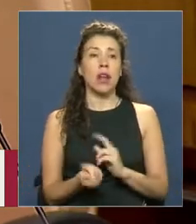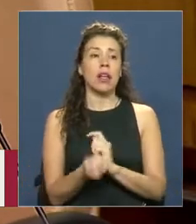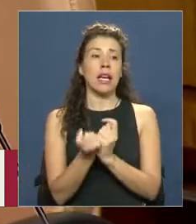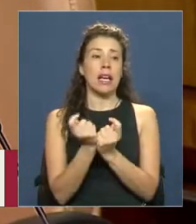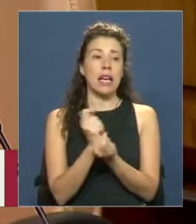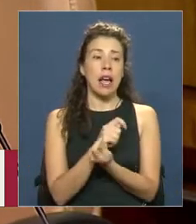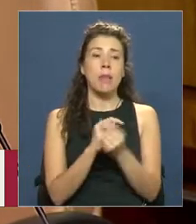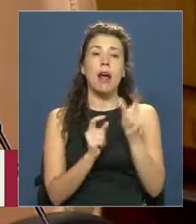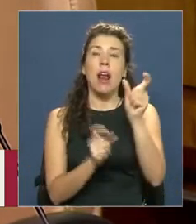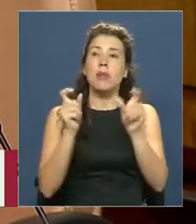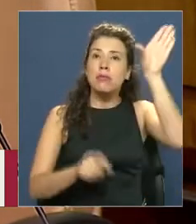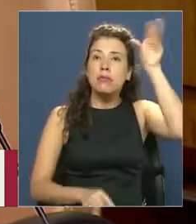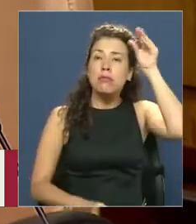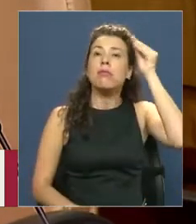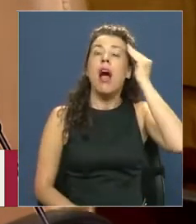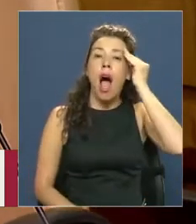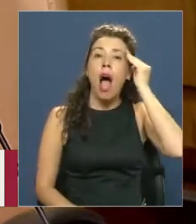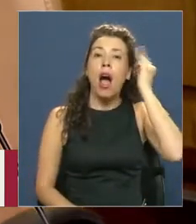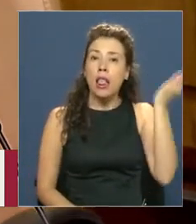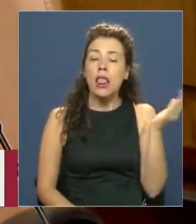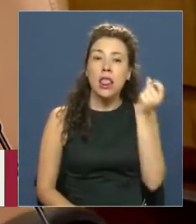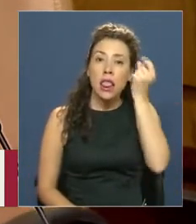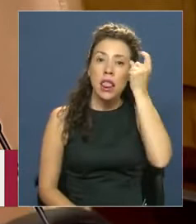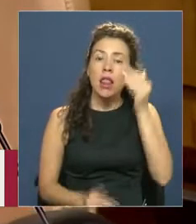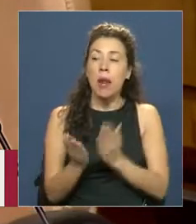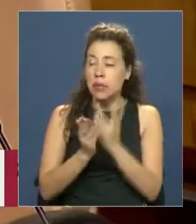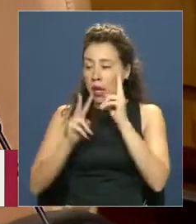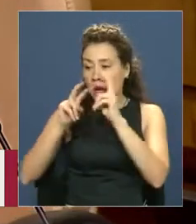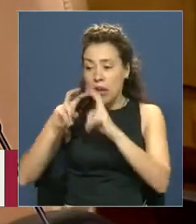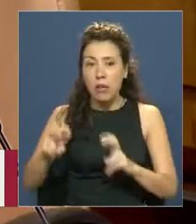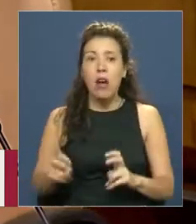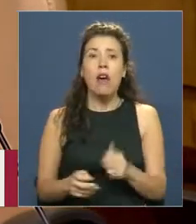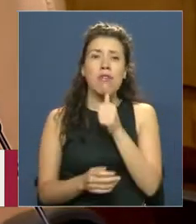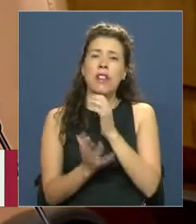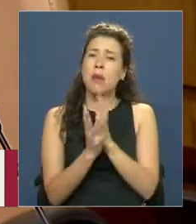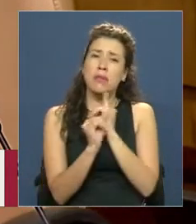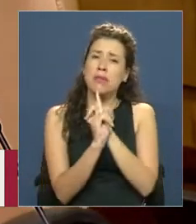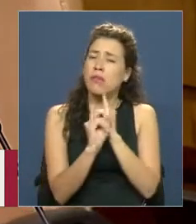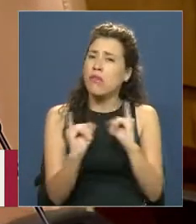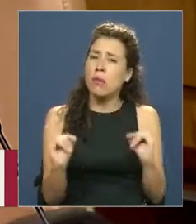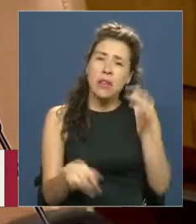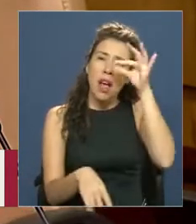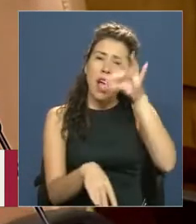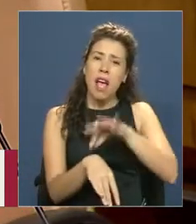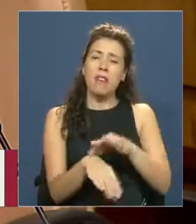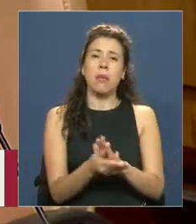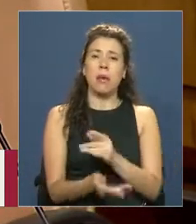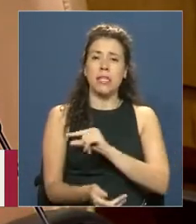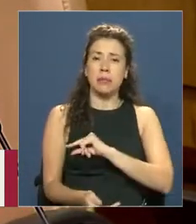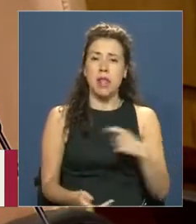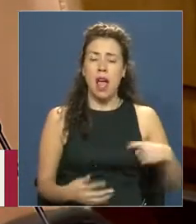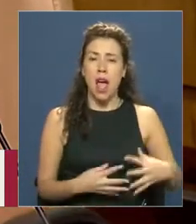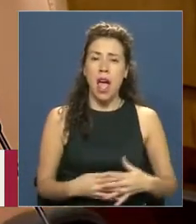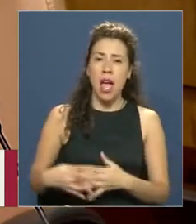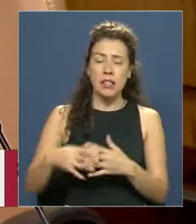de concientización y estudio. Este es un primer paso, pues existe mucha desinformación respecto a estas enfermedades. Por ejemplo, España, Estados Unidos,